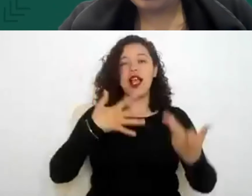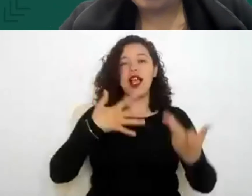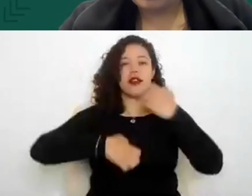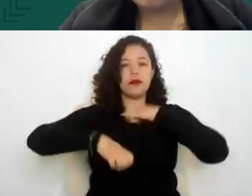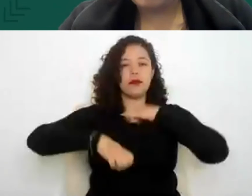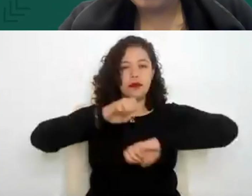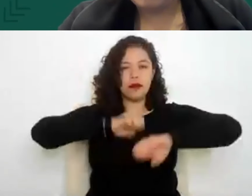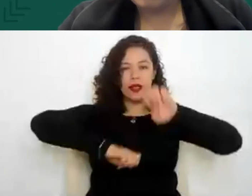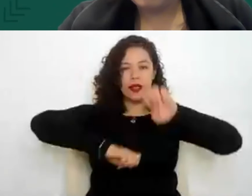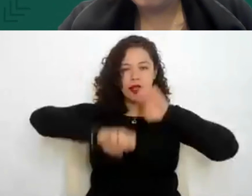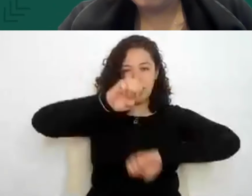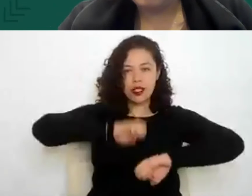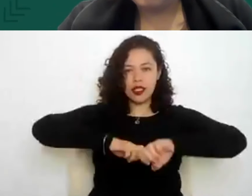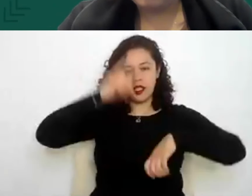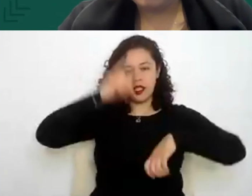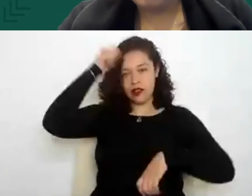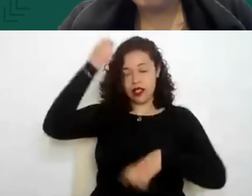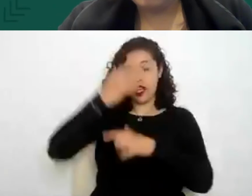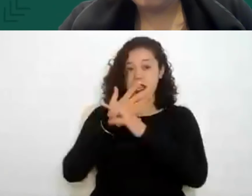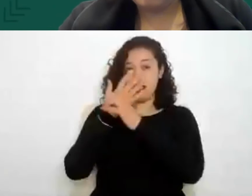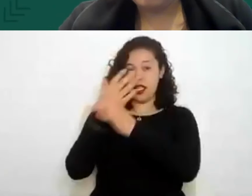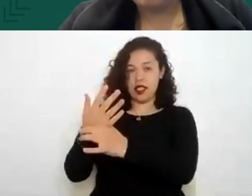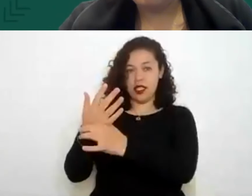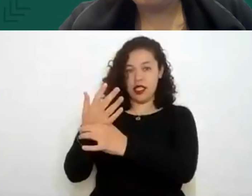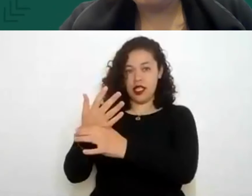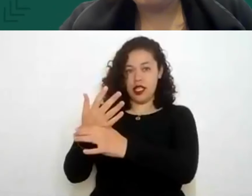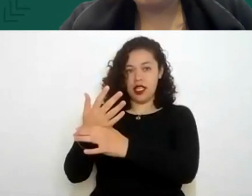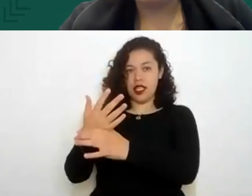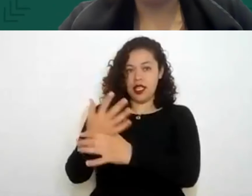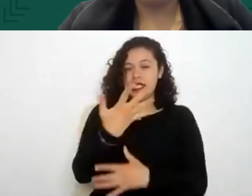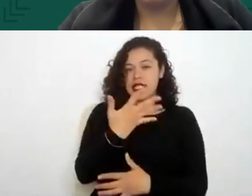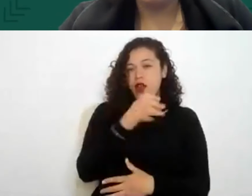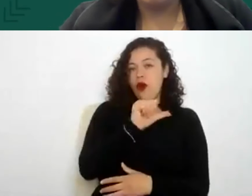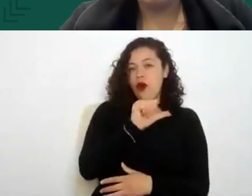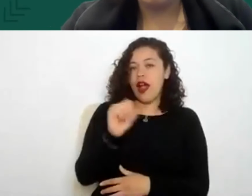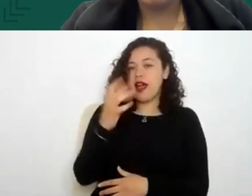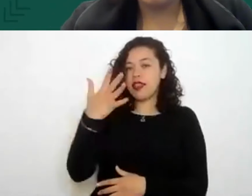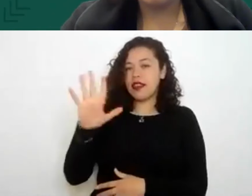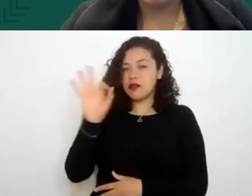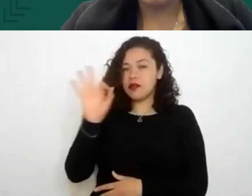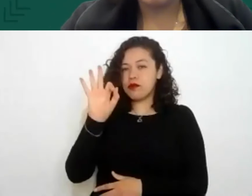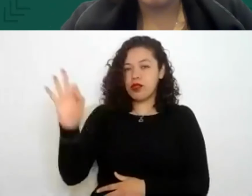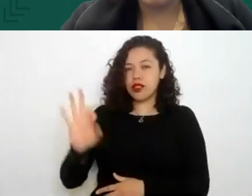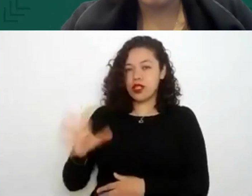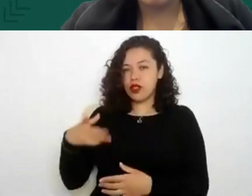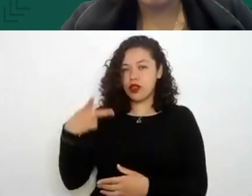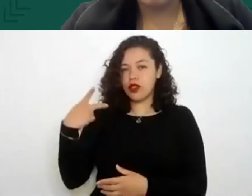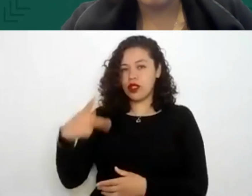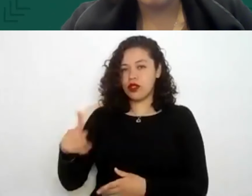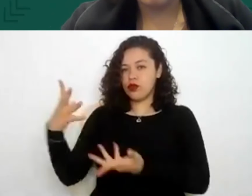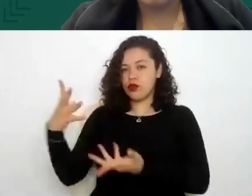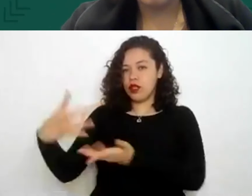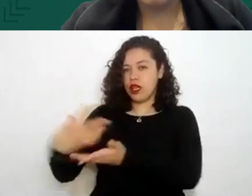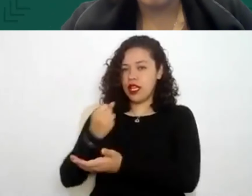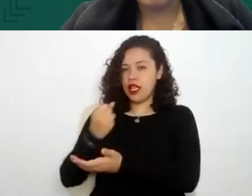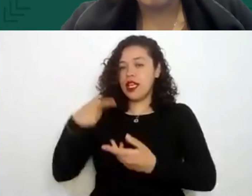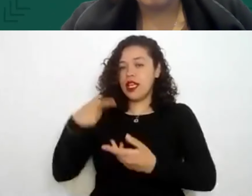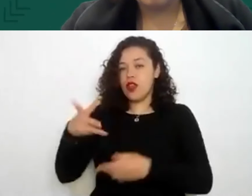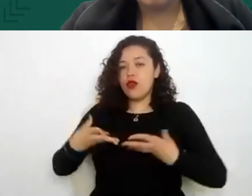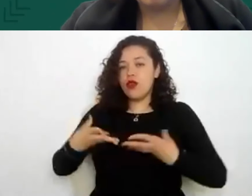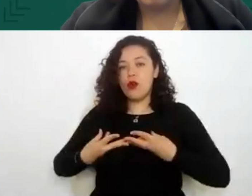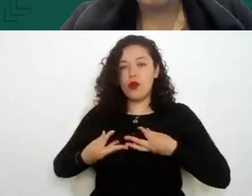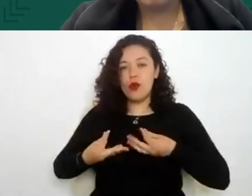menos gastan entre un 5 y un 10% pues, de sus utilidades en publicidad. Llámese aquí, nosotros evidentemente no contamos